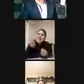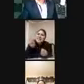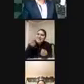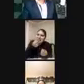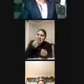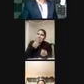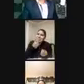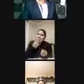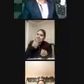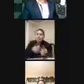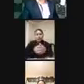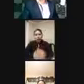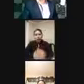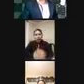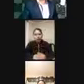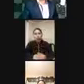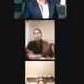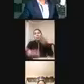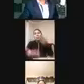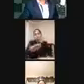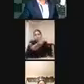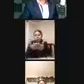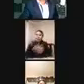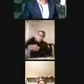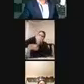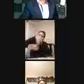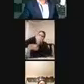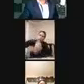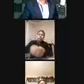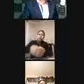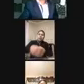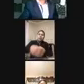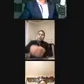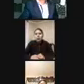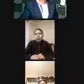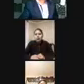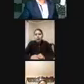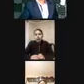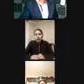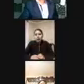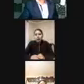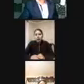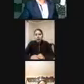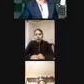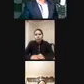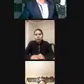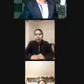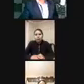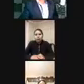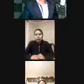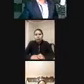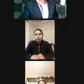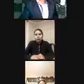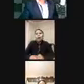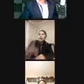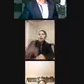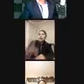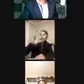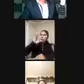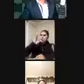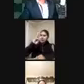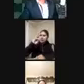Buenas noches. Bueno, la erupción de los dientes de leche de manera regular aparecen a partir de los 6 meses hasta los 12